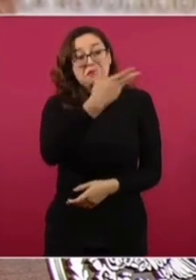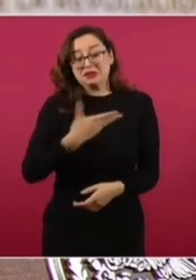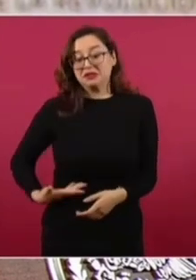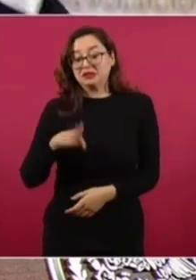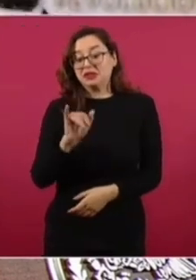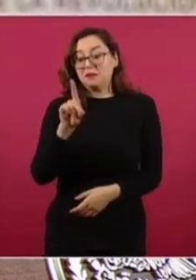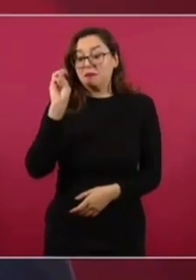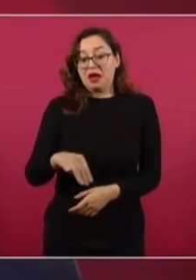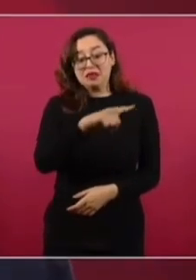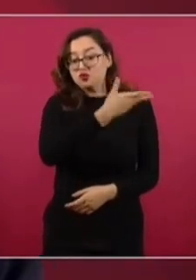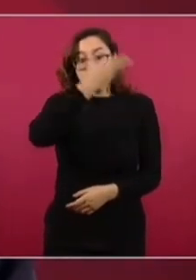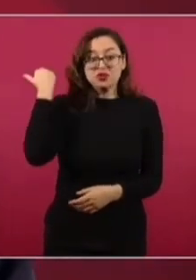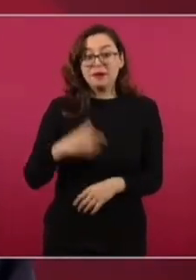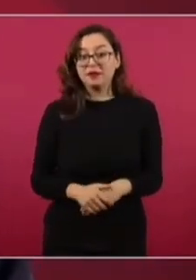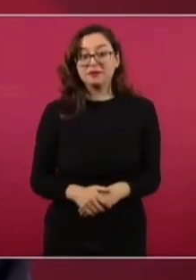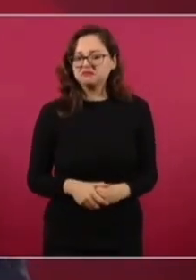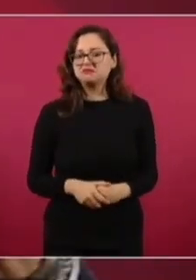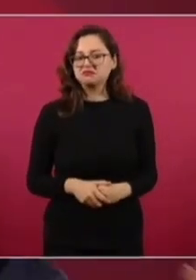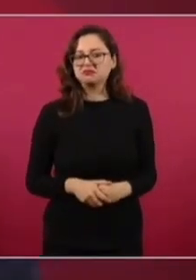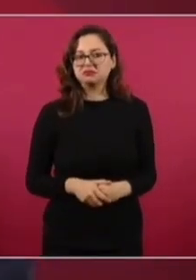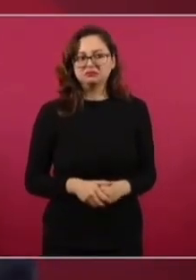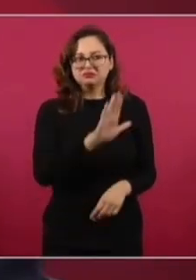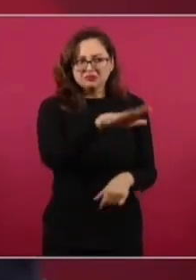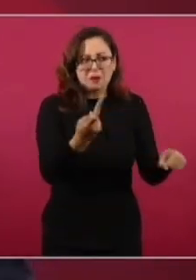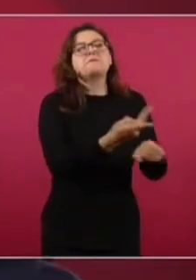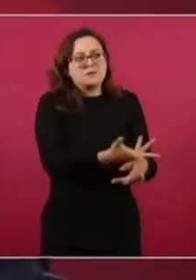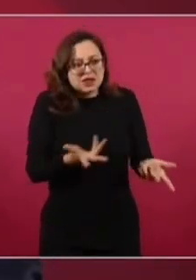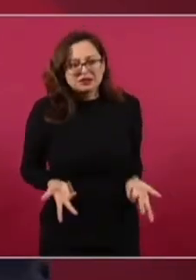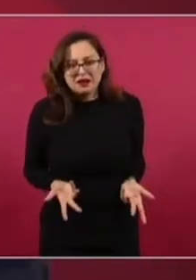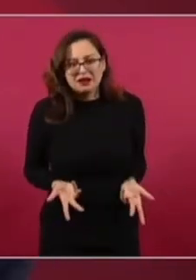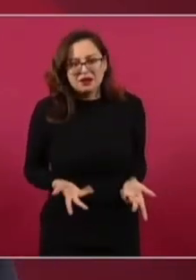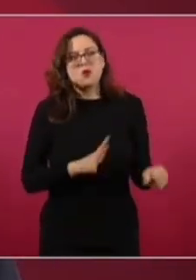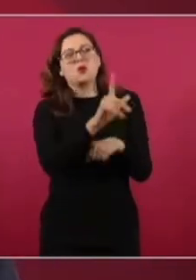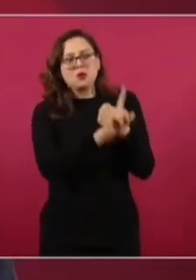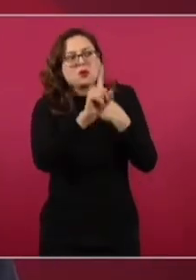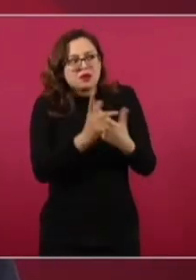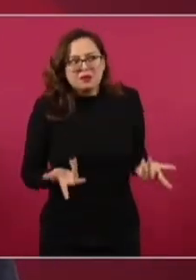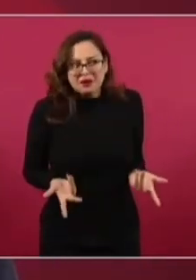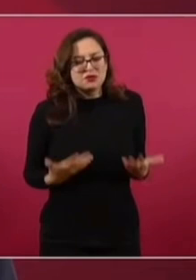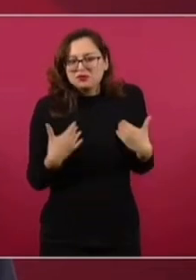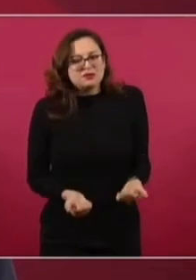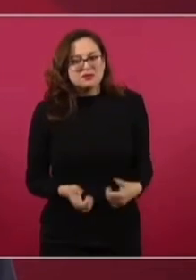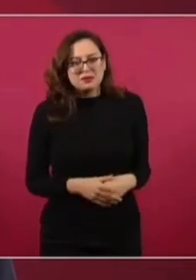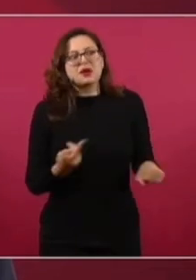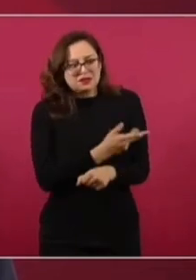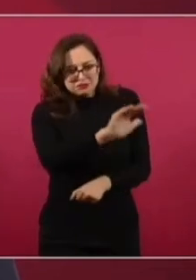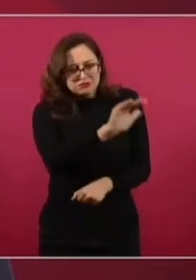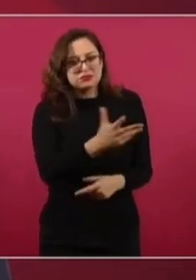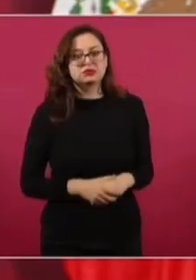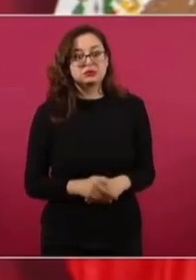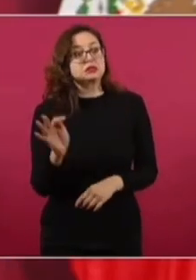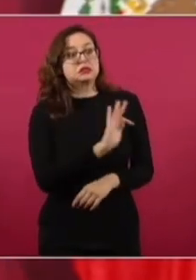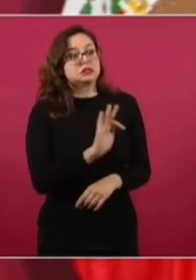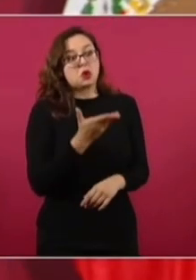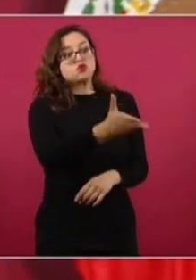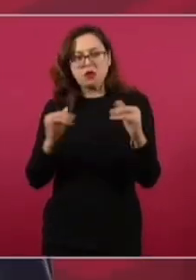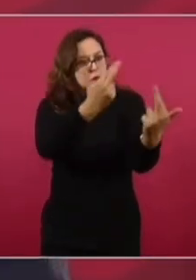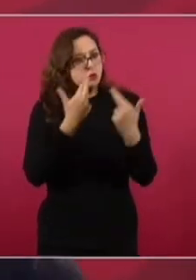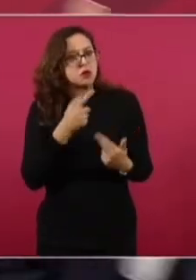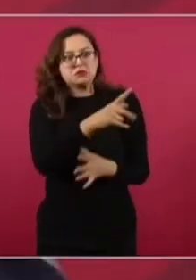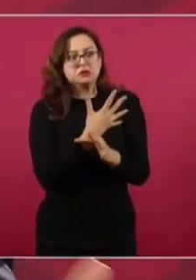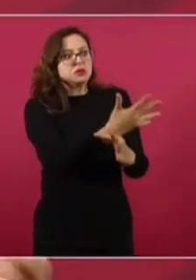con ganas de enviarle una carta para decirle, oiga, ¿qué está sucediendo? A lo mejor usted nos ha informado